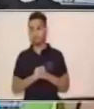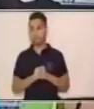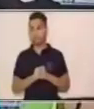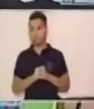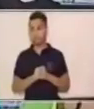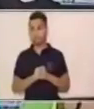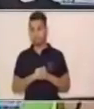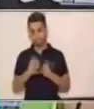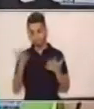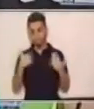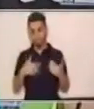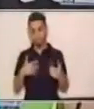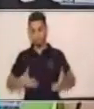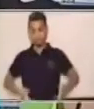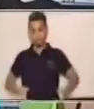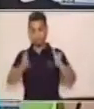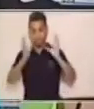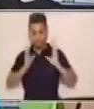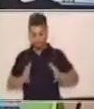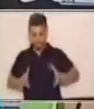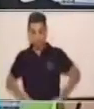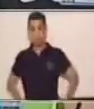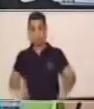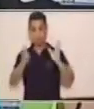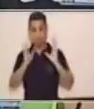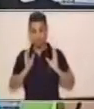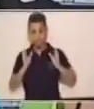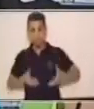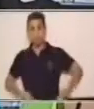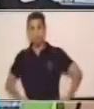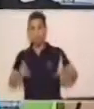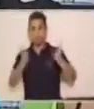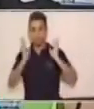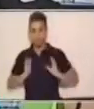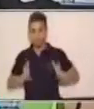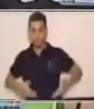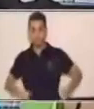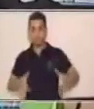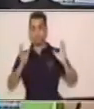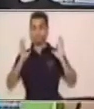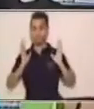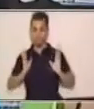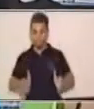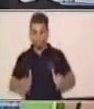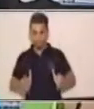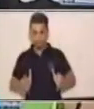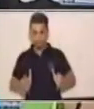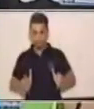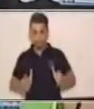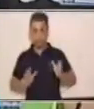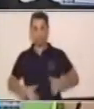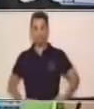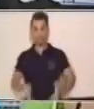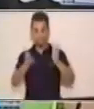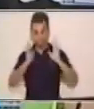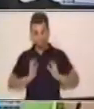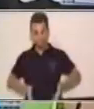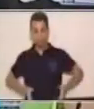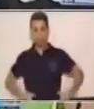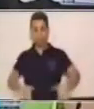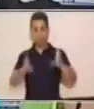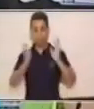Y cantamos. La tómbola va, la tómbola va, la tómbola se detiene. Tómbola va,